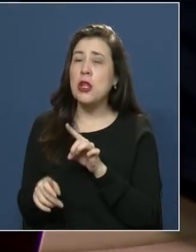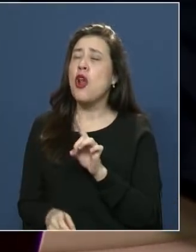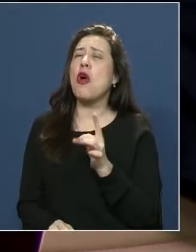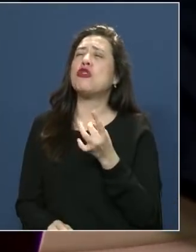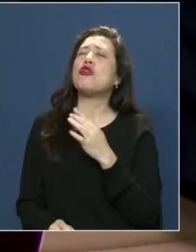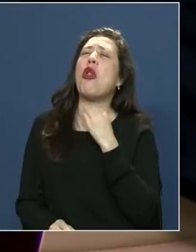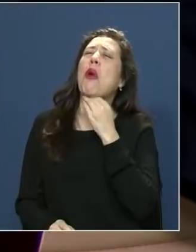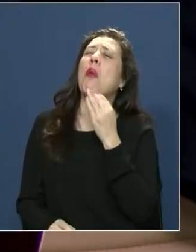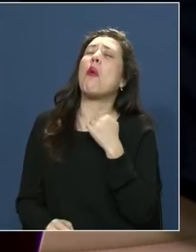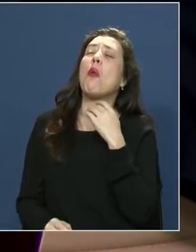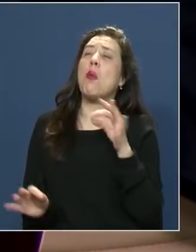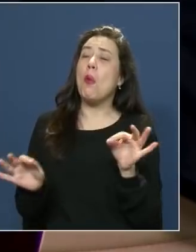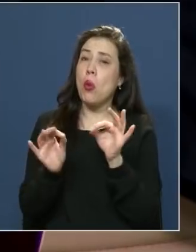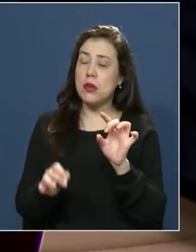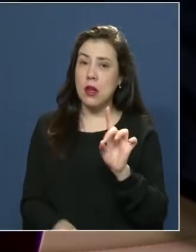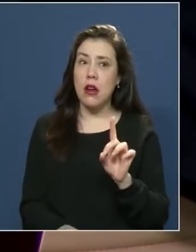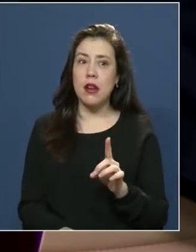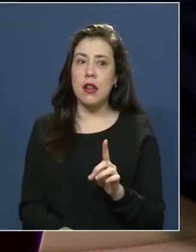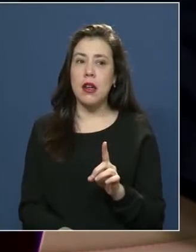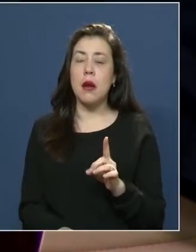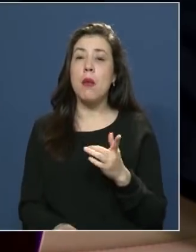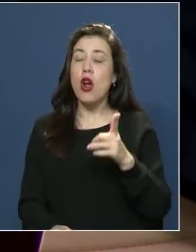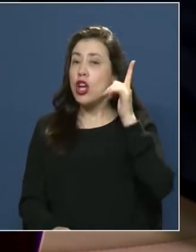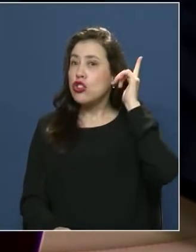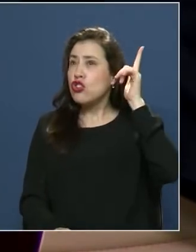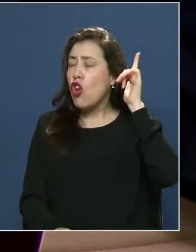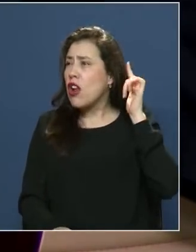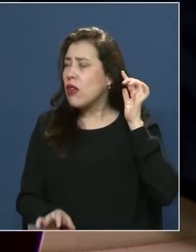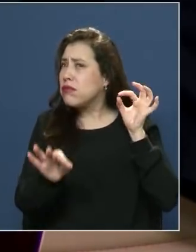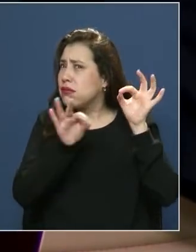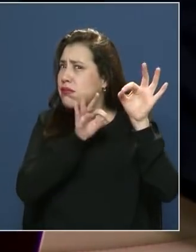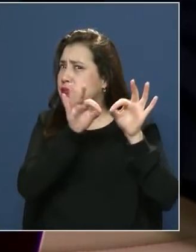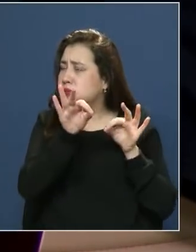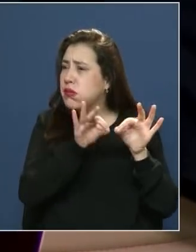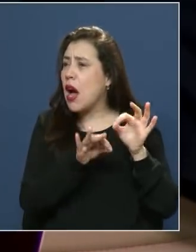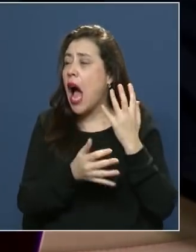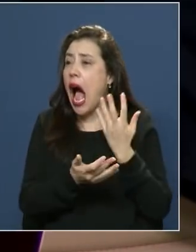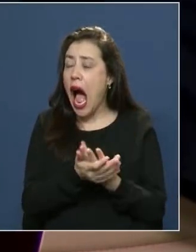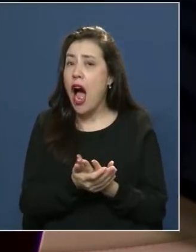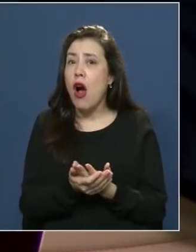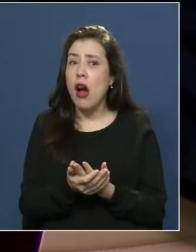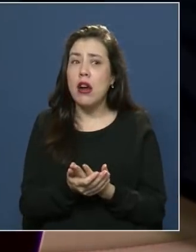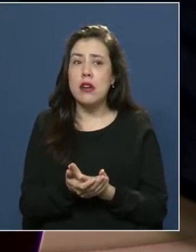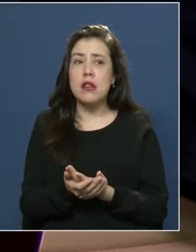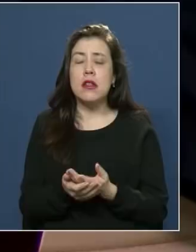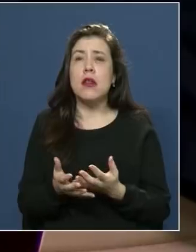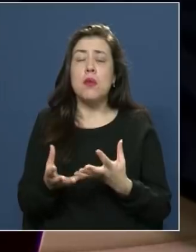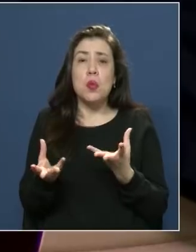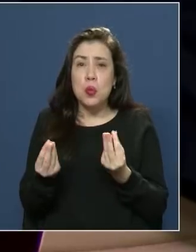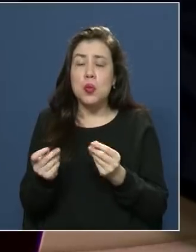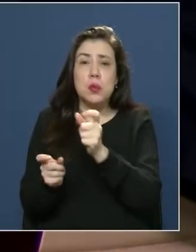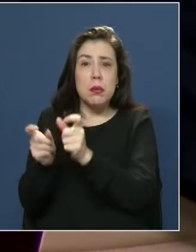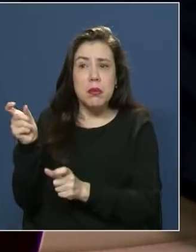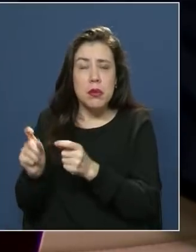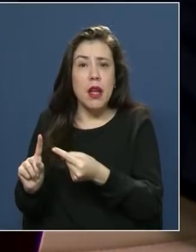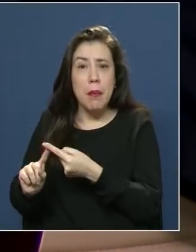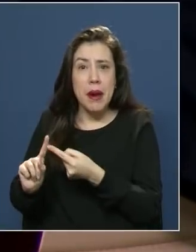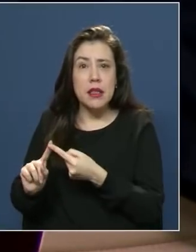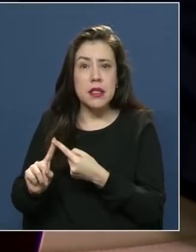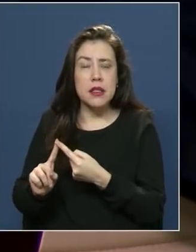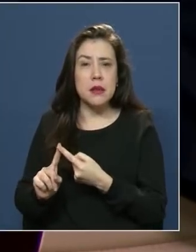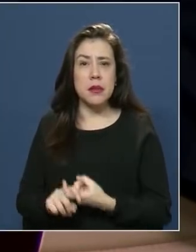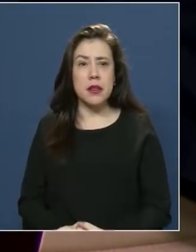simplemente música. Detrás de los sonidos hay una puesta en escena llena de actores